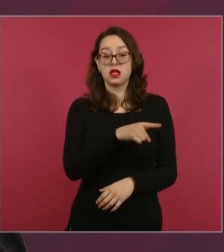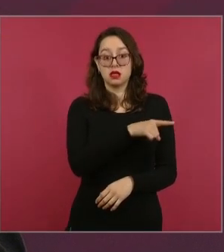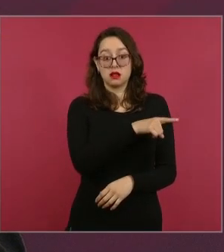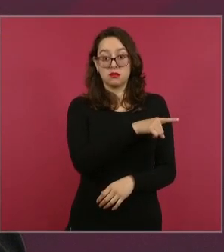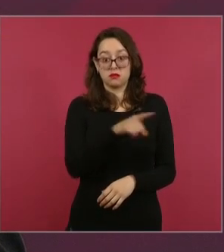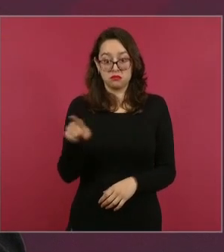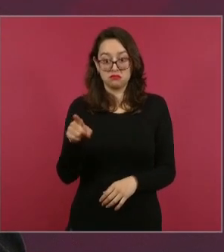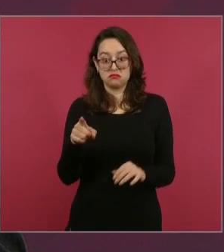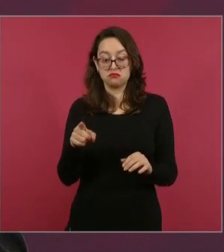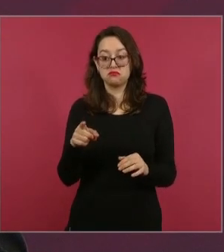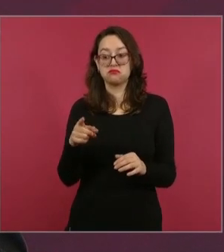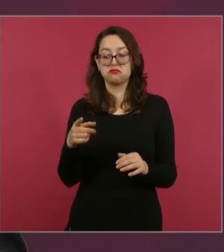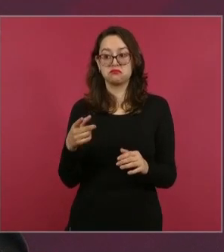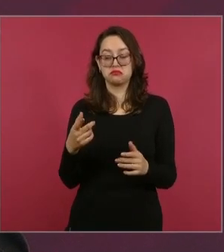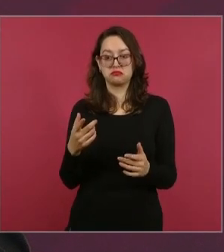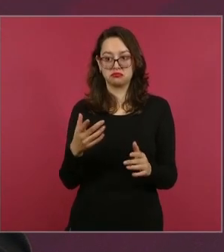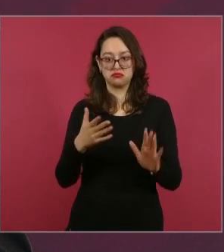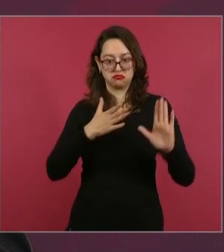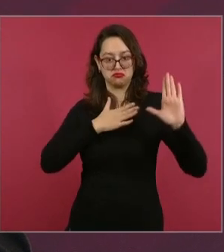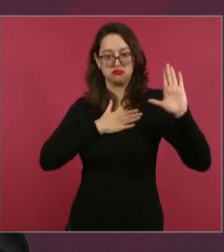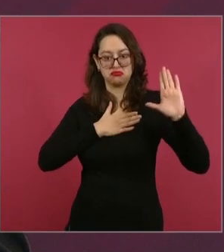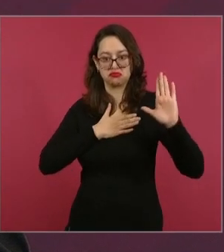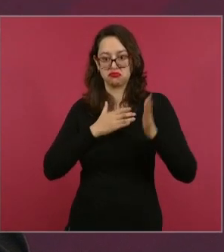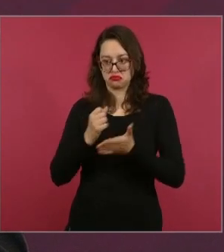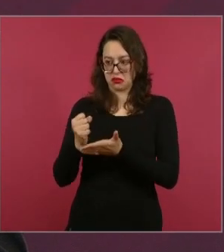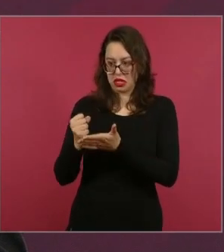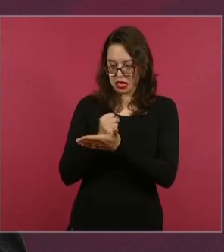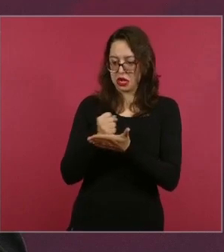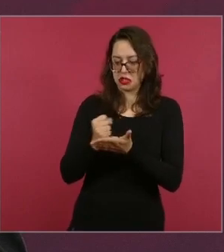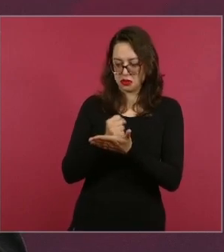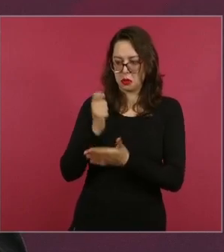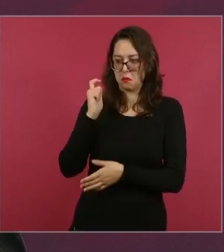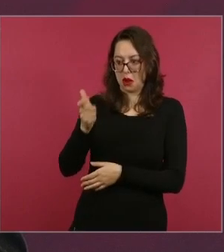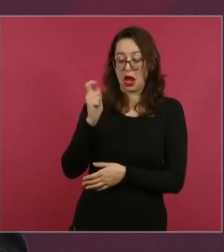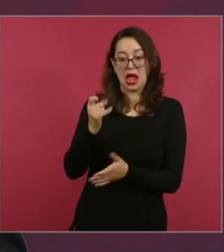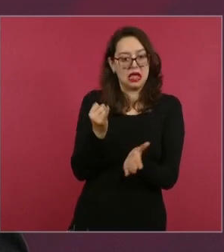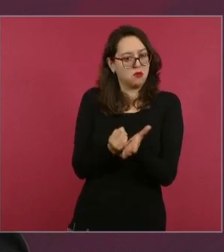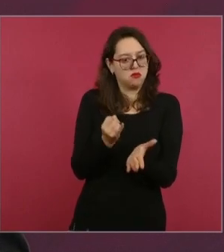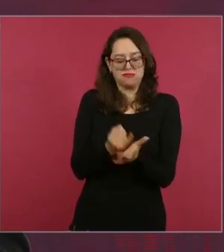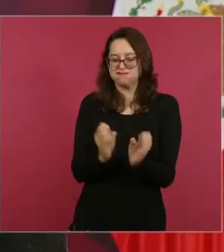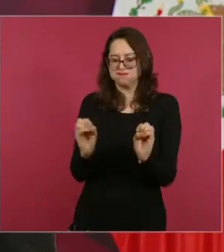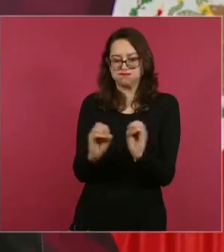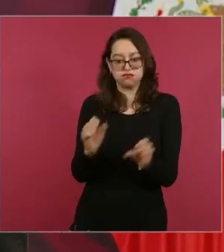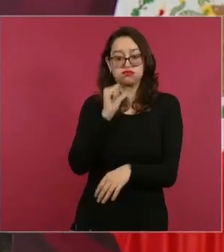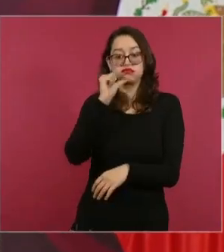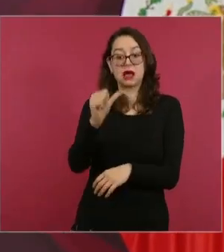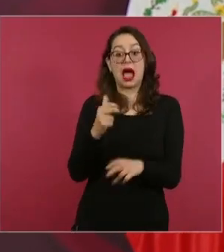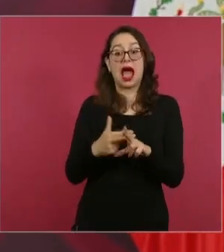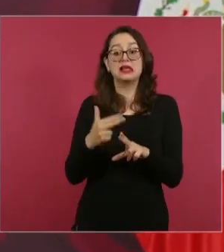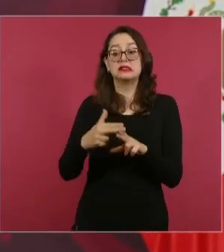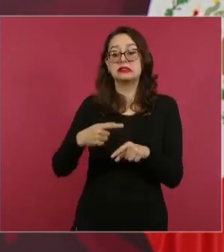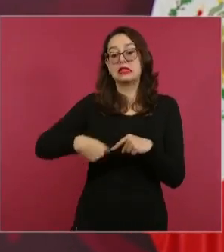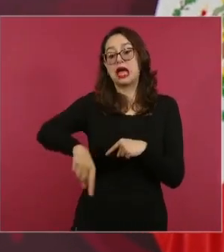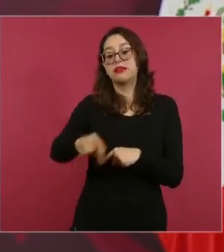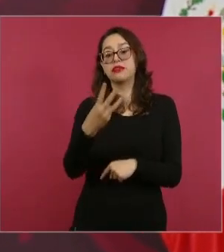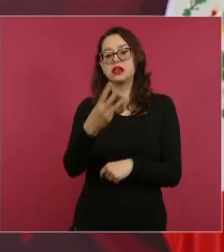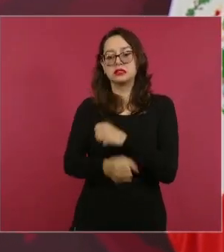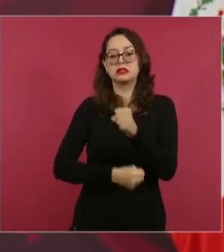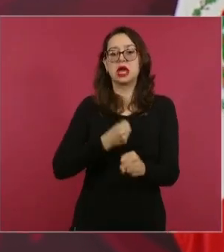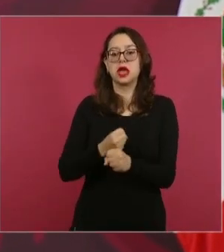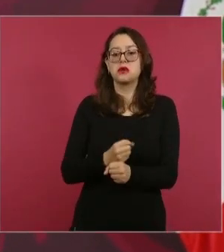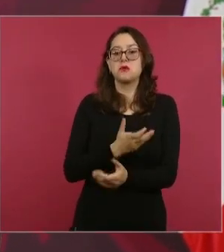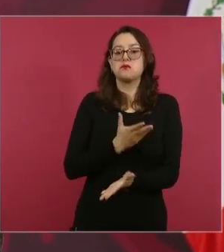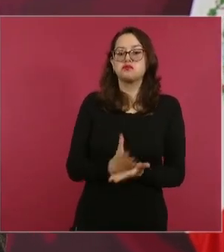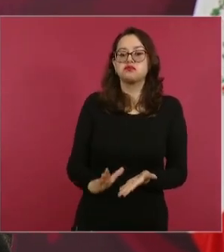palabra de 25000 pesos sin intereses pagaderos en 3 años con